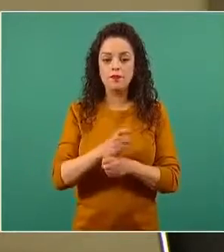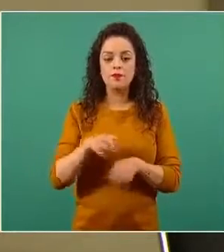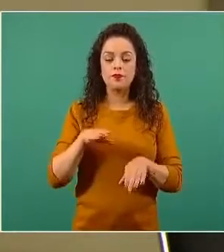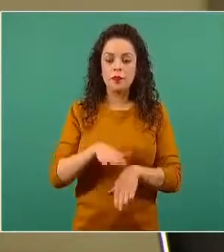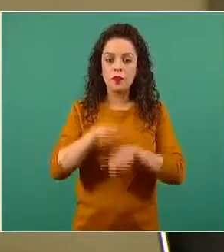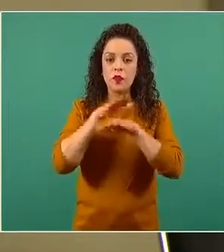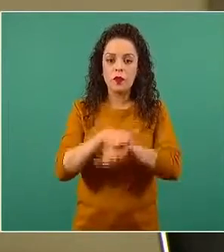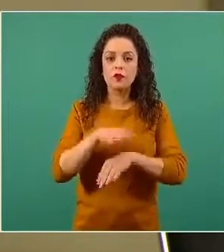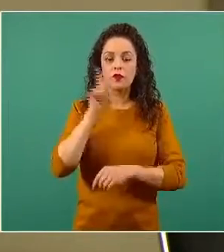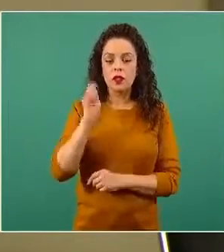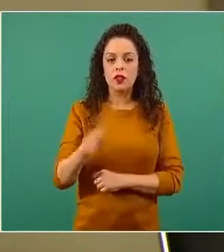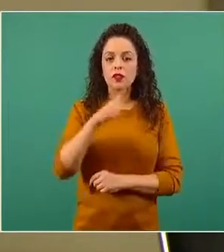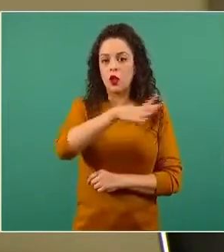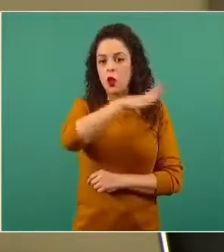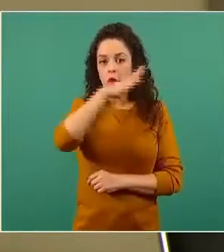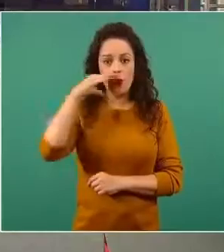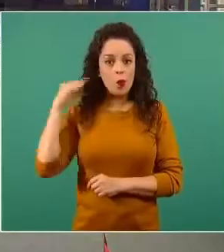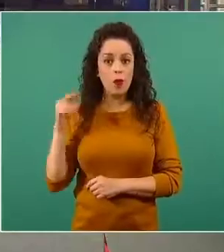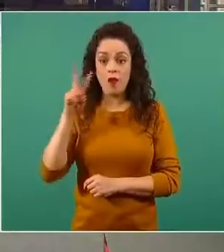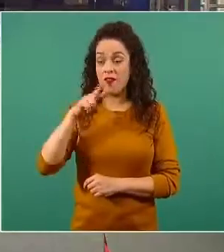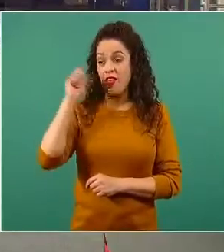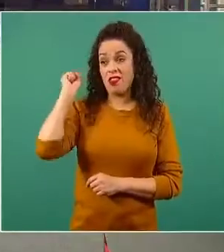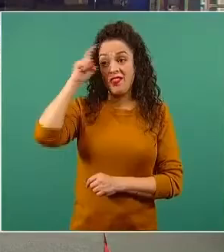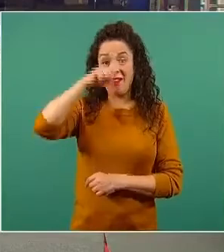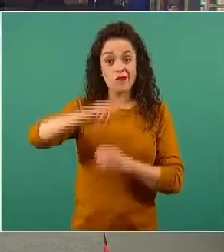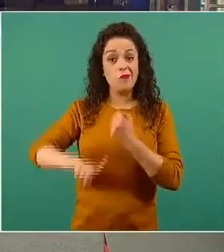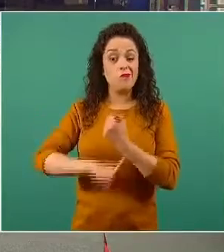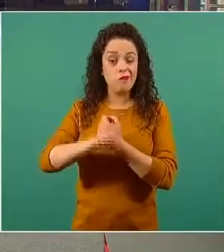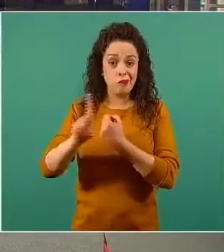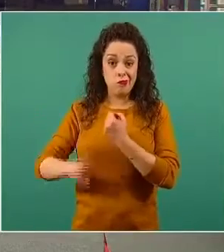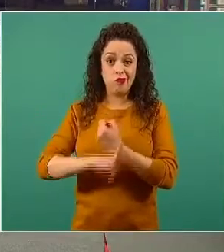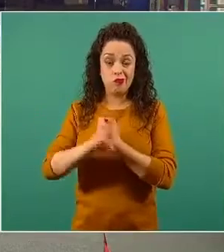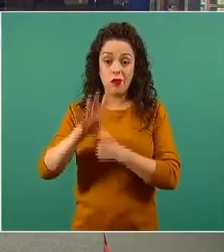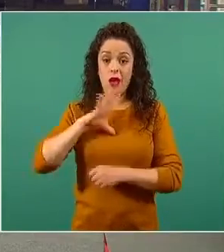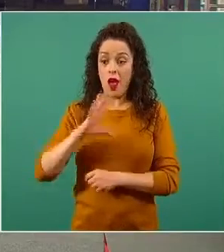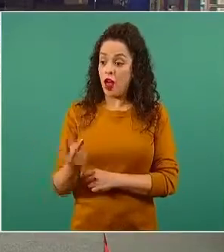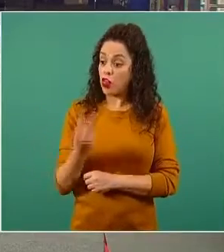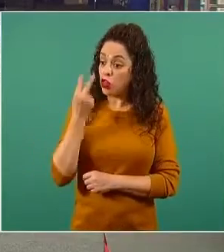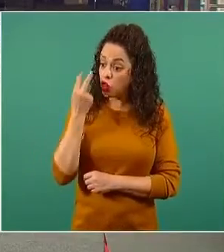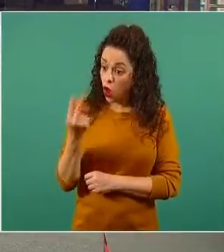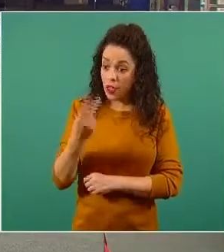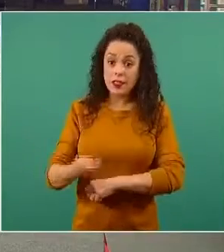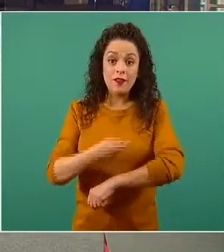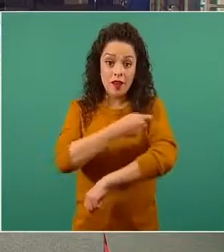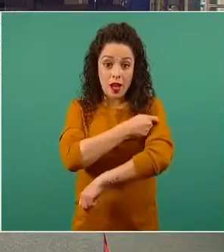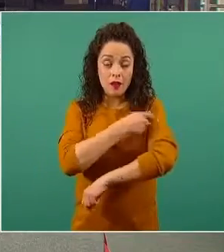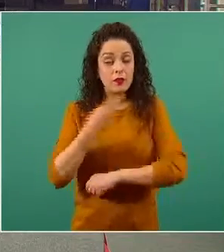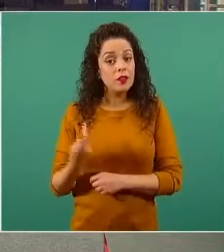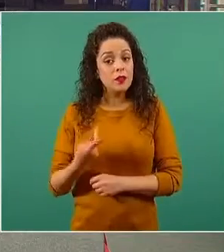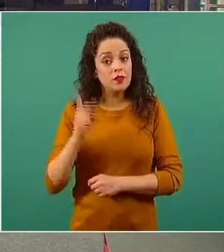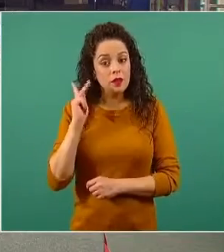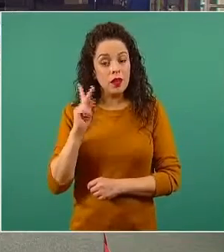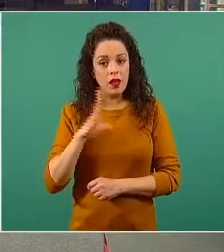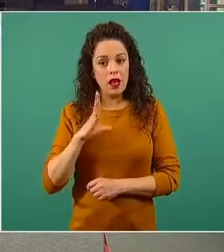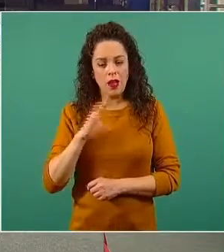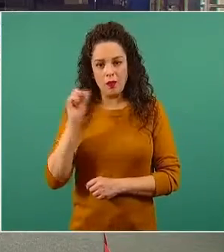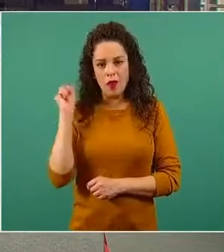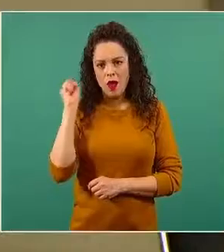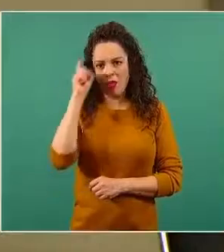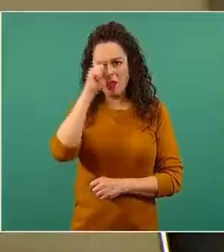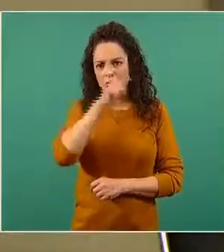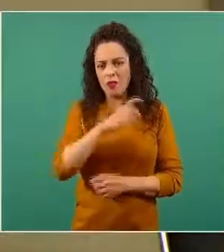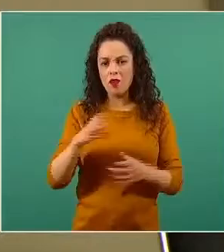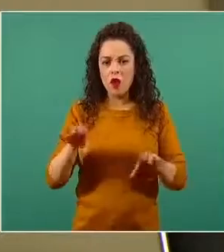Cuba. Hay un problema bastante serio. Ellos ya tienen 2 vacunas, pero tienen algunas dificultades